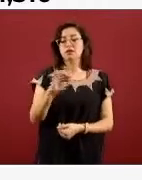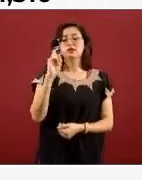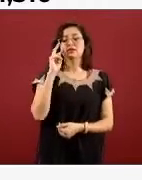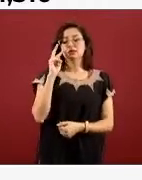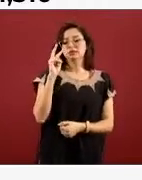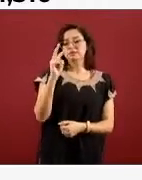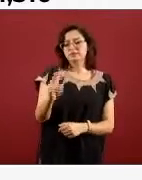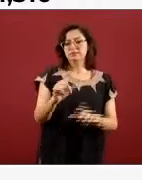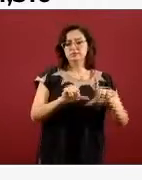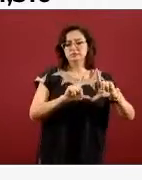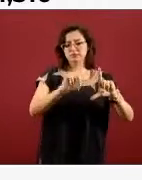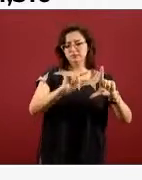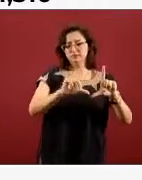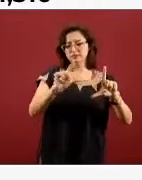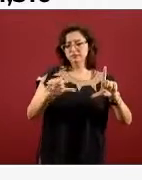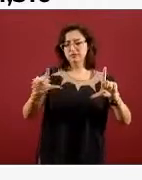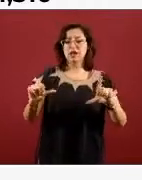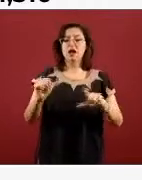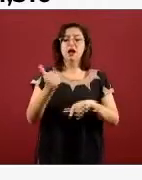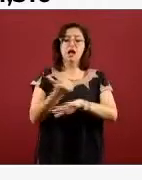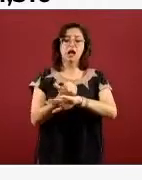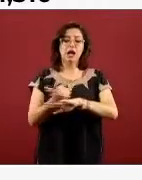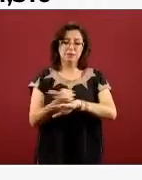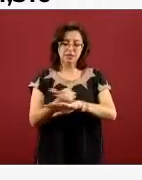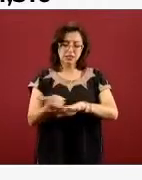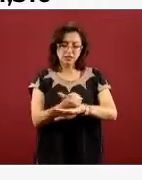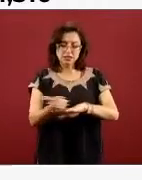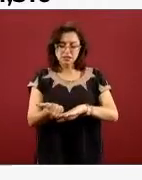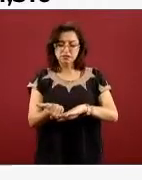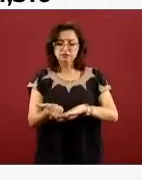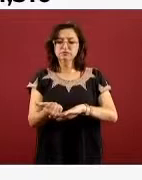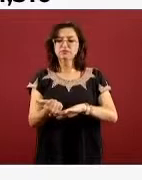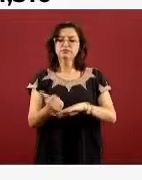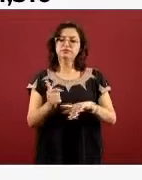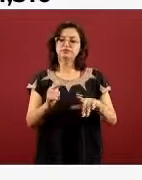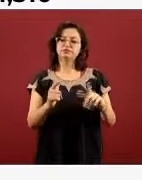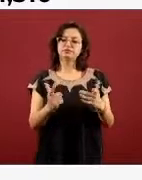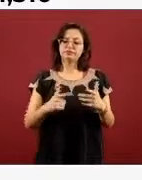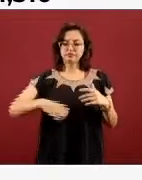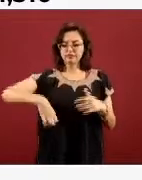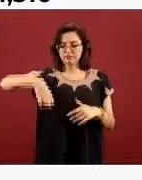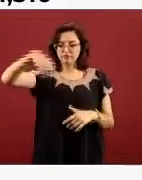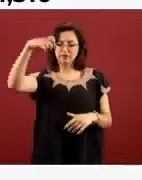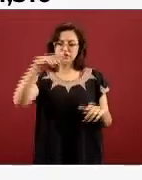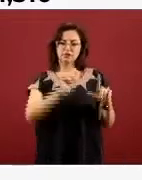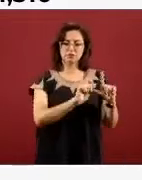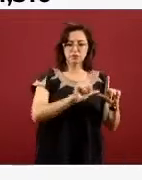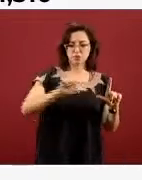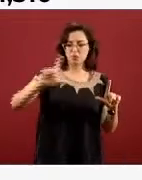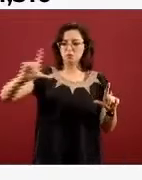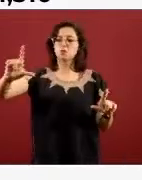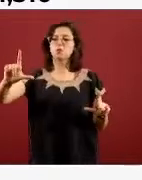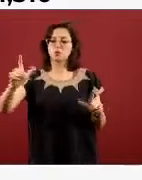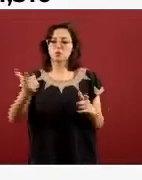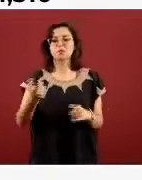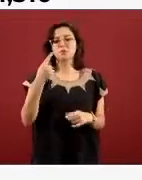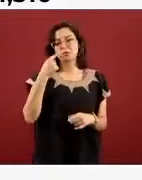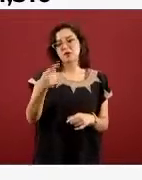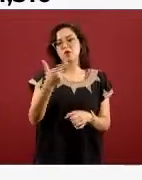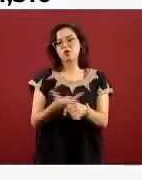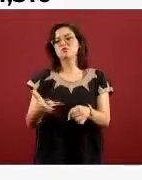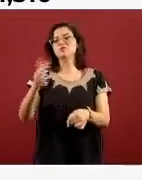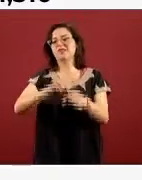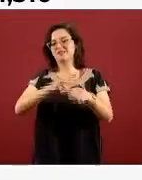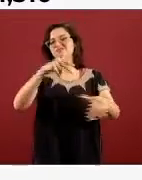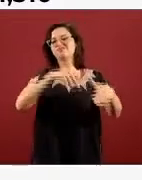las columnas en color amarillo, como en la medida que se incrementa la edad de la persona, pues empezamos a ver